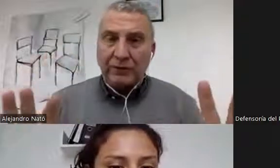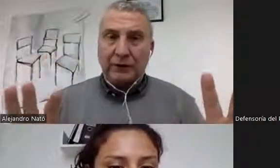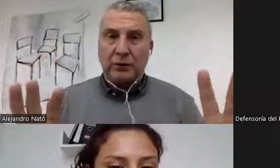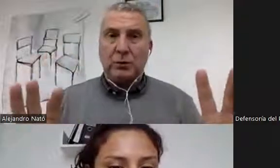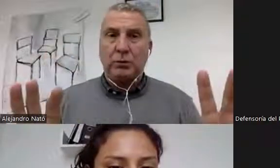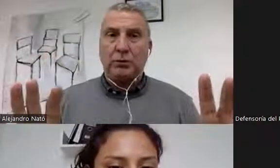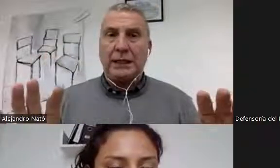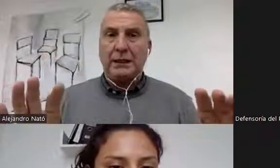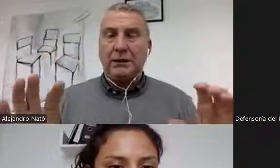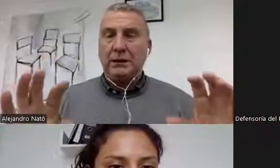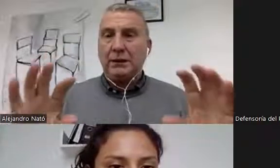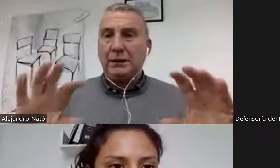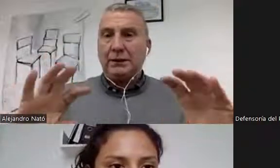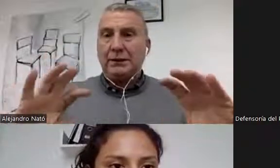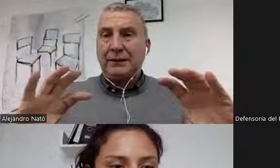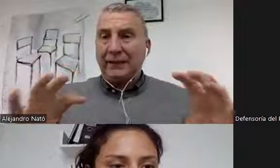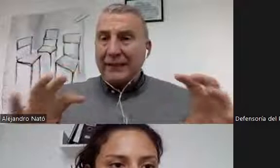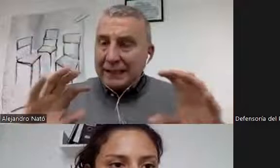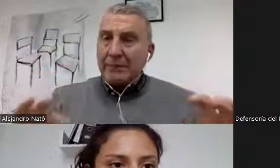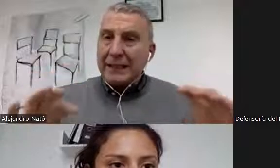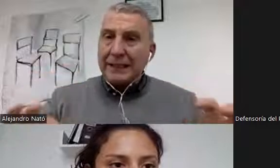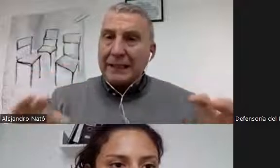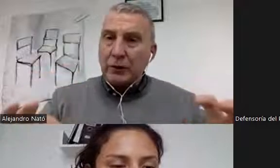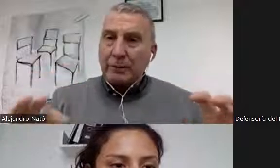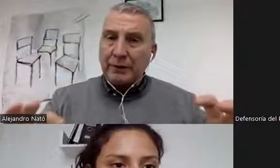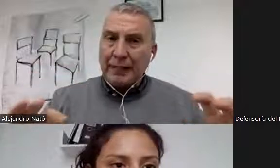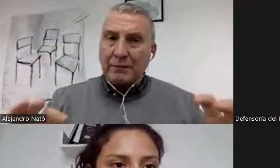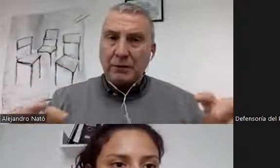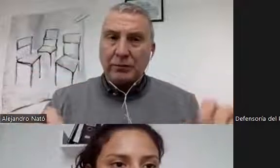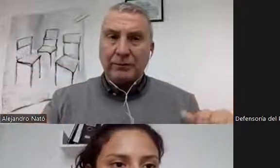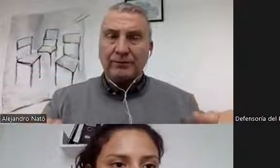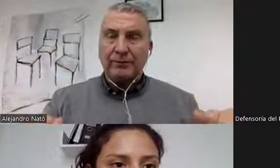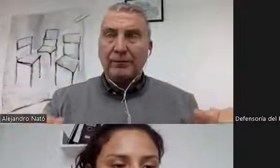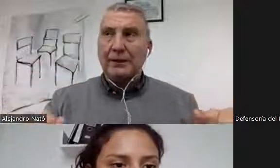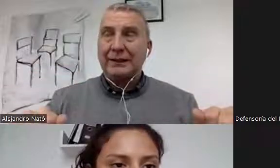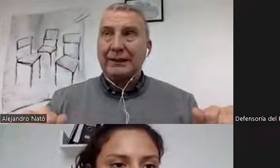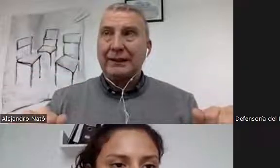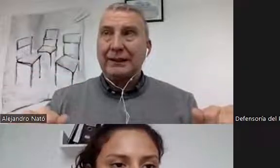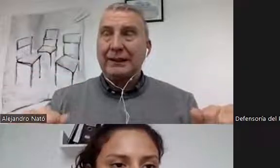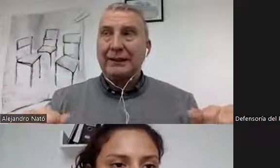un conflicto cultural, difícilmente no podamos